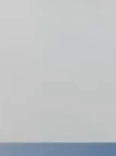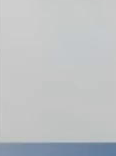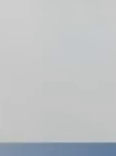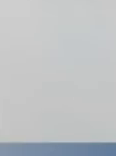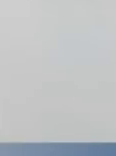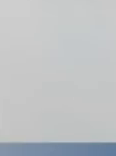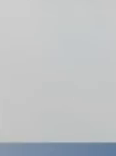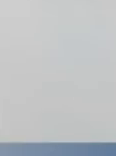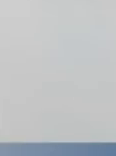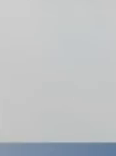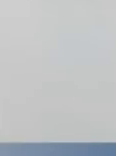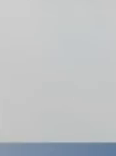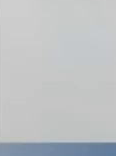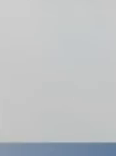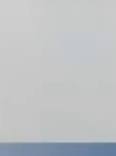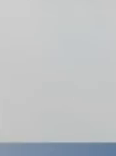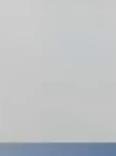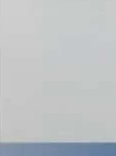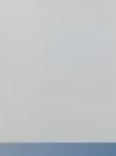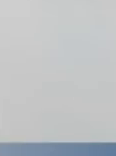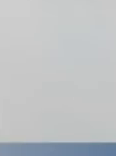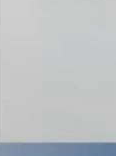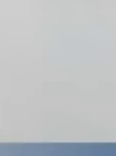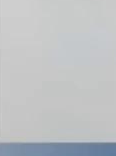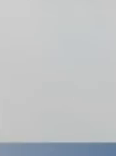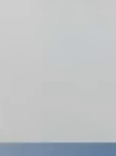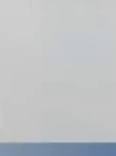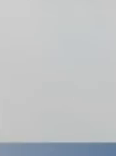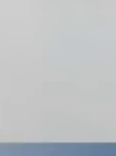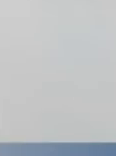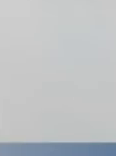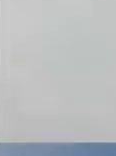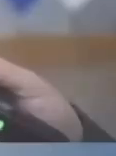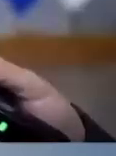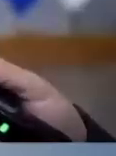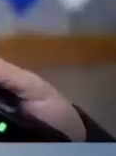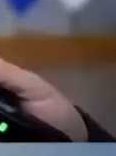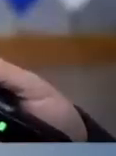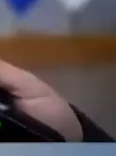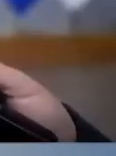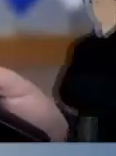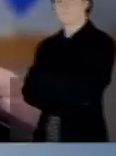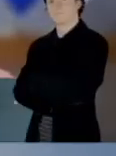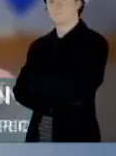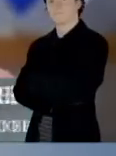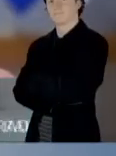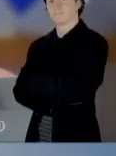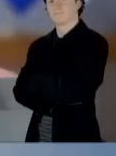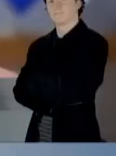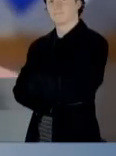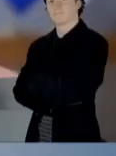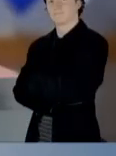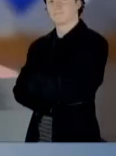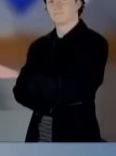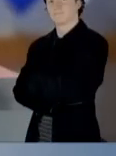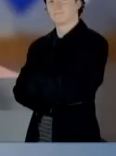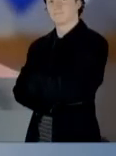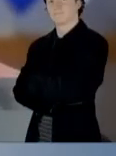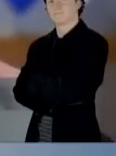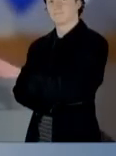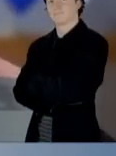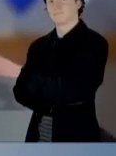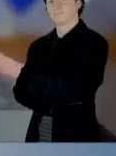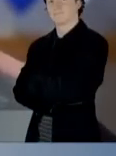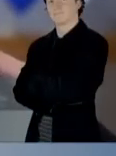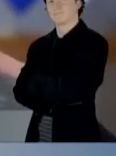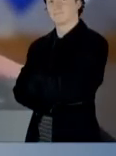mermar su aporte en la valoración de los Derechos Humanos en ningún momento el presidente dijo Esto es a todo evento y todas las causas que